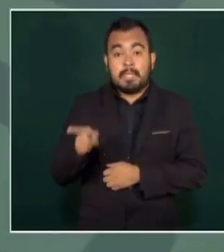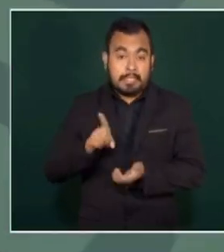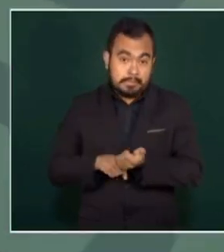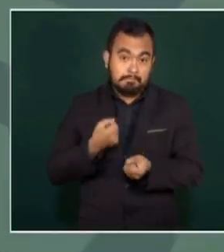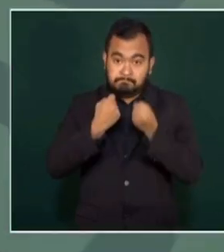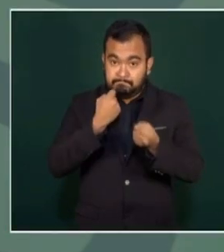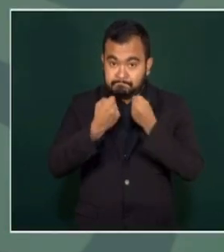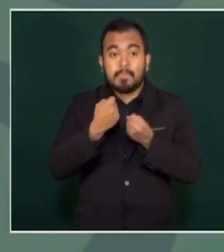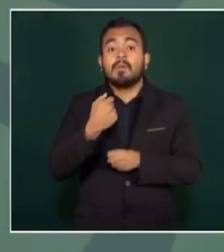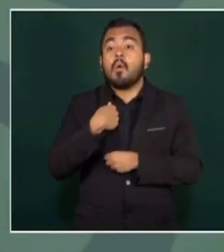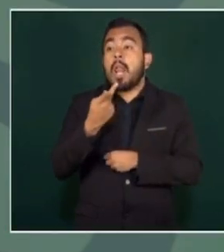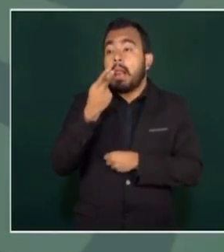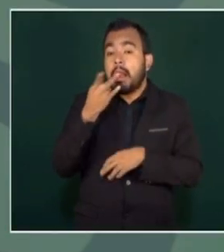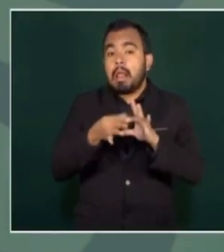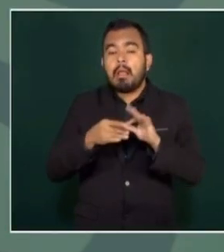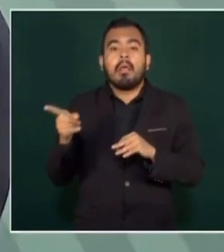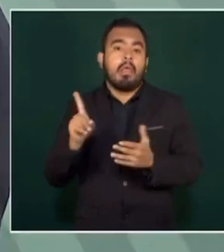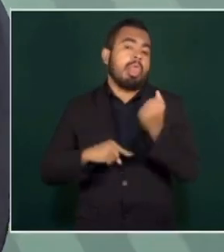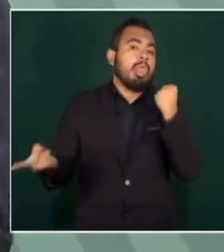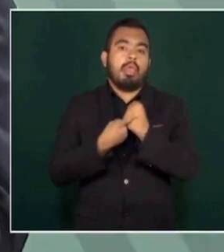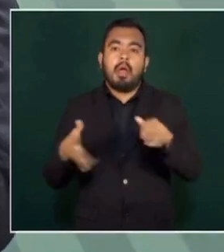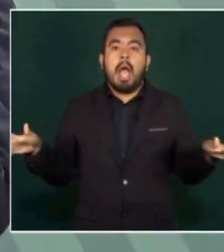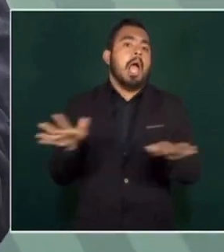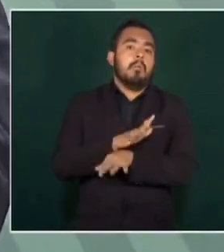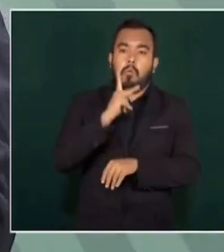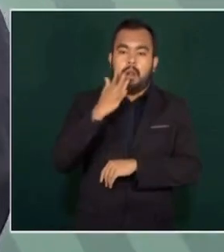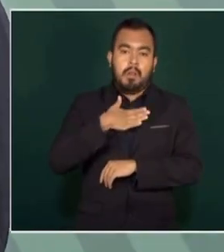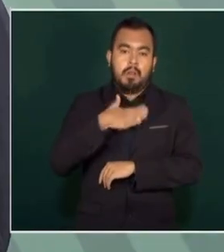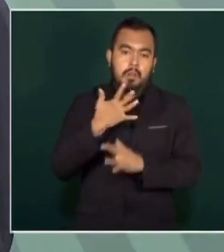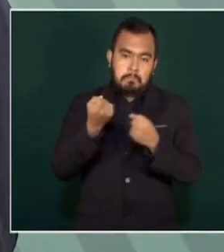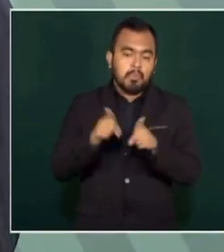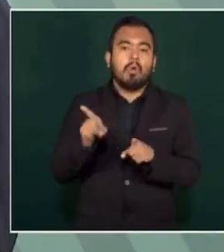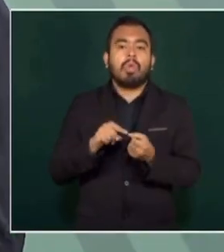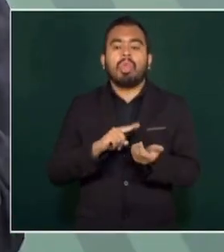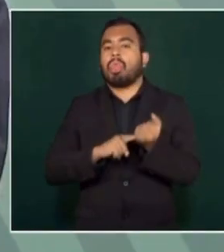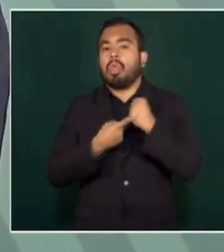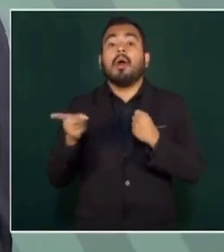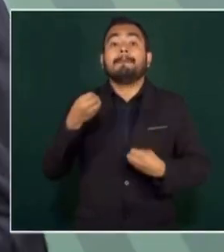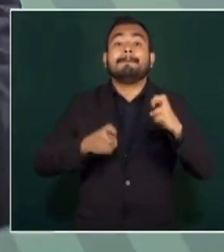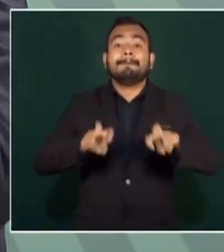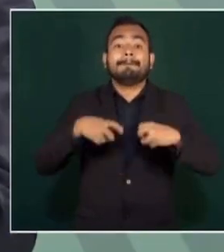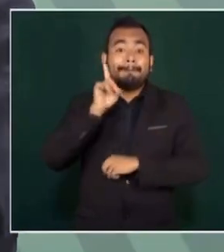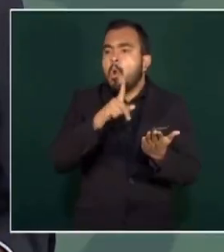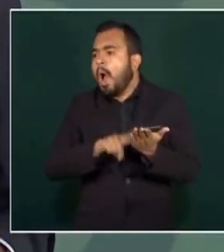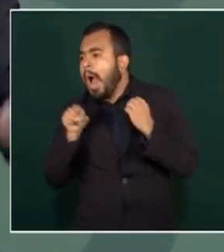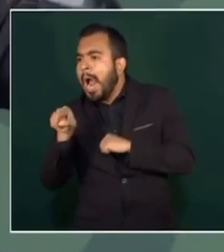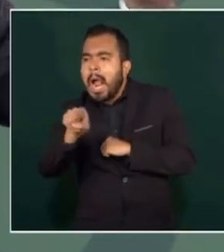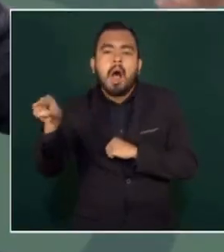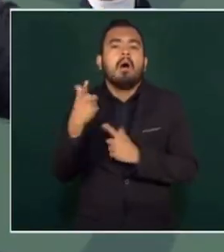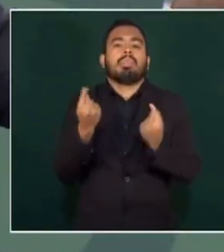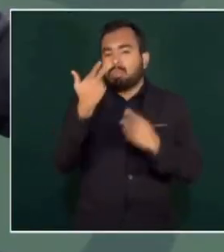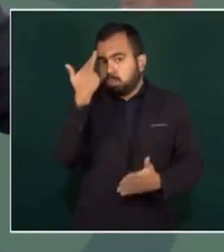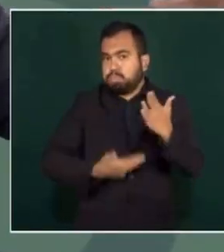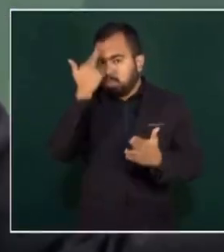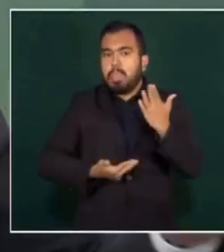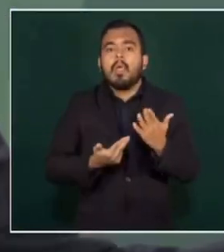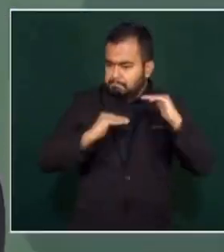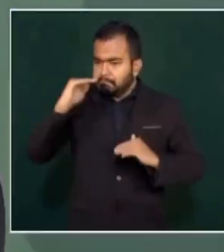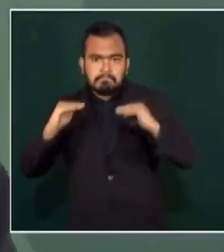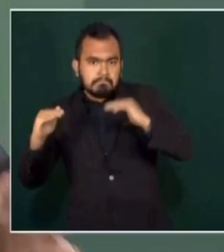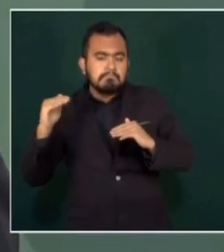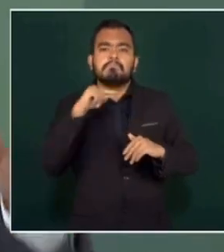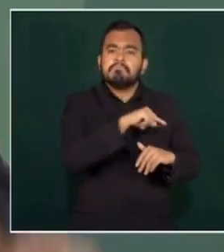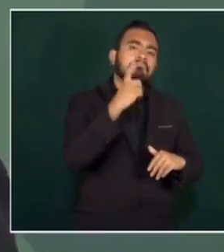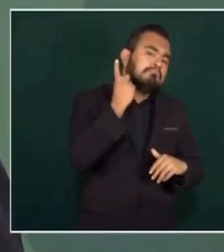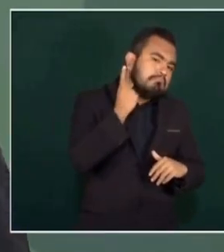manipularon mis palabras, que dije que la ministra era presidente porque ya no era como antes. Supuestamente había división y equilibrio de poderes,